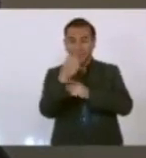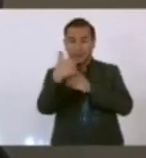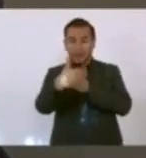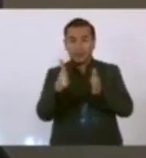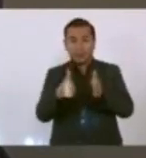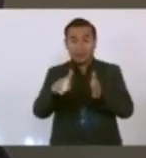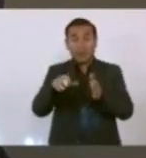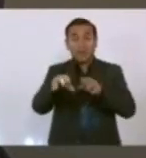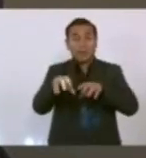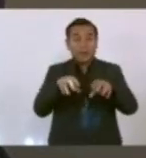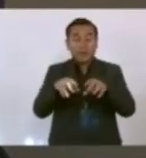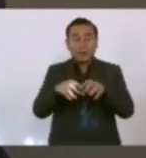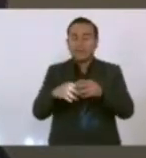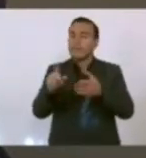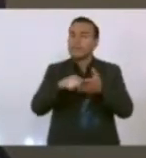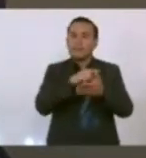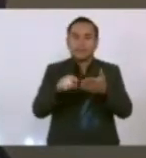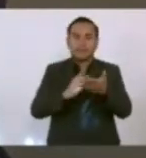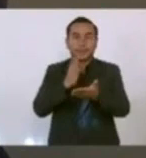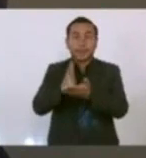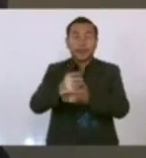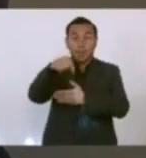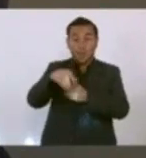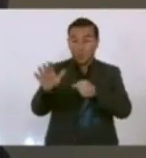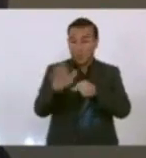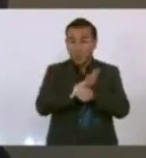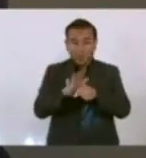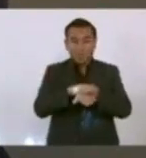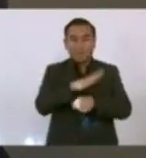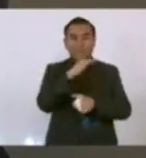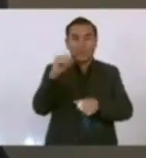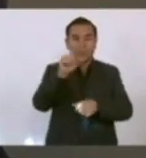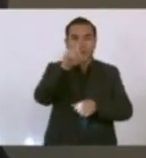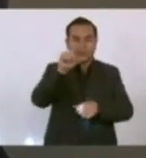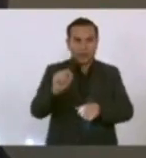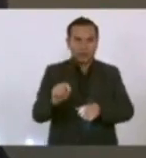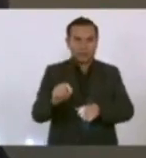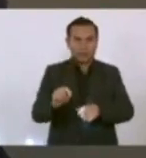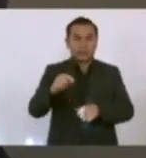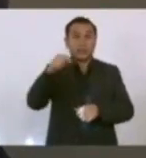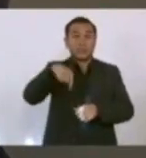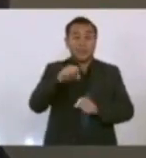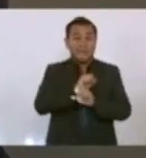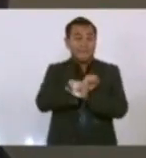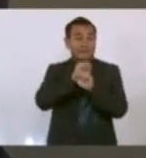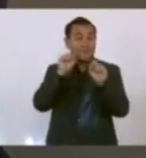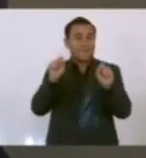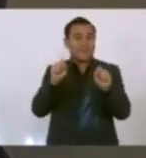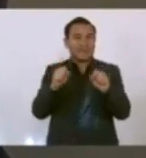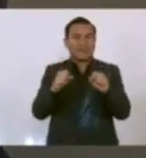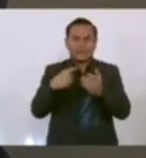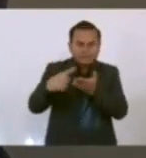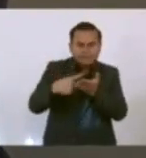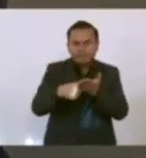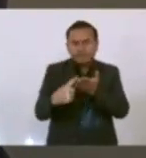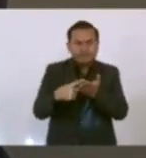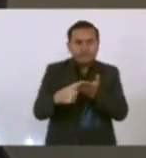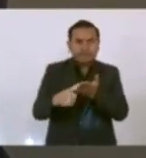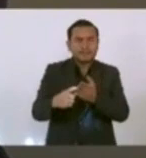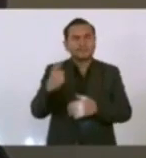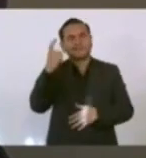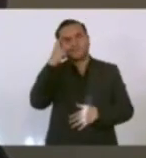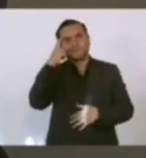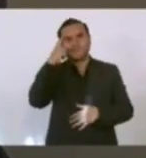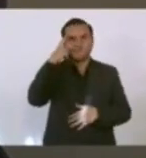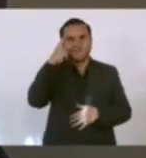está totalmente en cuarentena. Ayer discutíamos esto, bueno, hoy en la madrugada discutíamos esto. Y